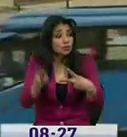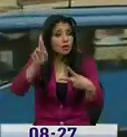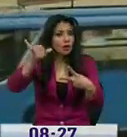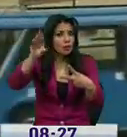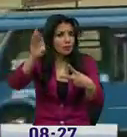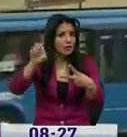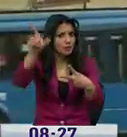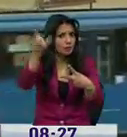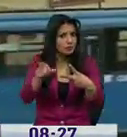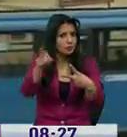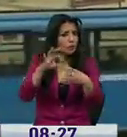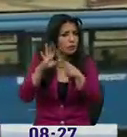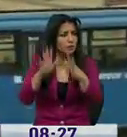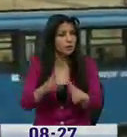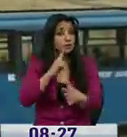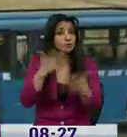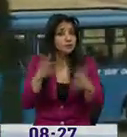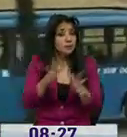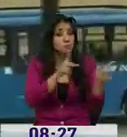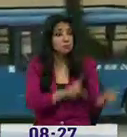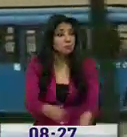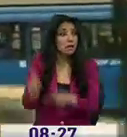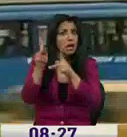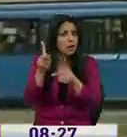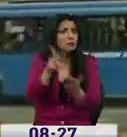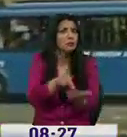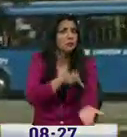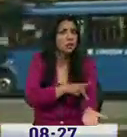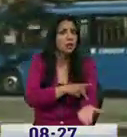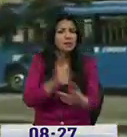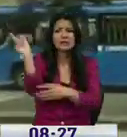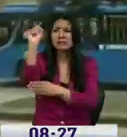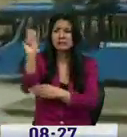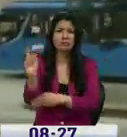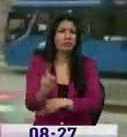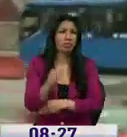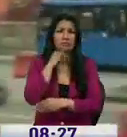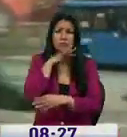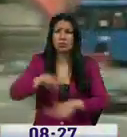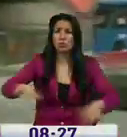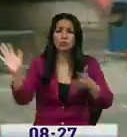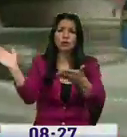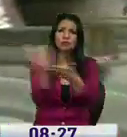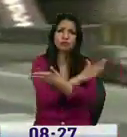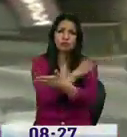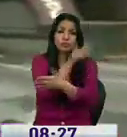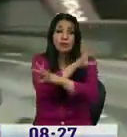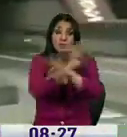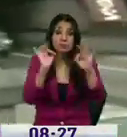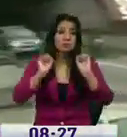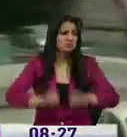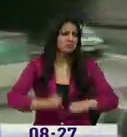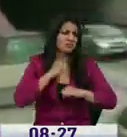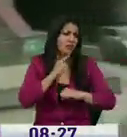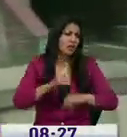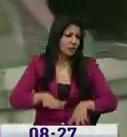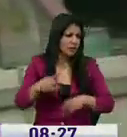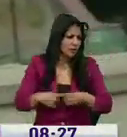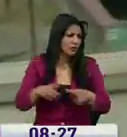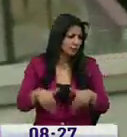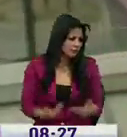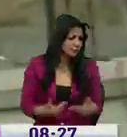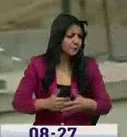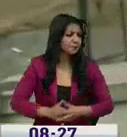desde Estudios es si es que se tiene tal vez algún programa para eliminar estos grafitis que también ponen un mal aspecto a la ciudad.